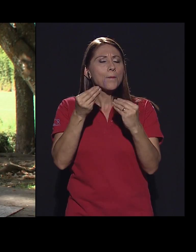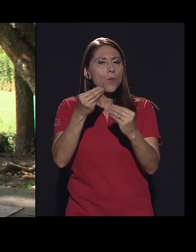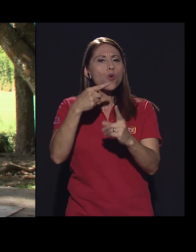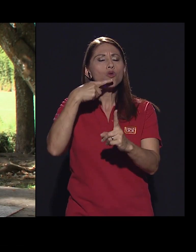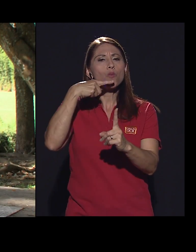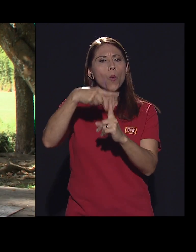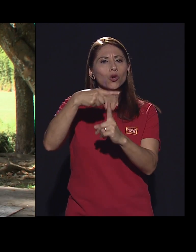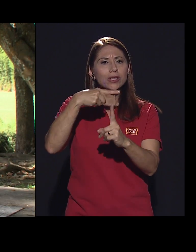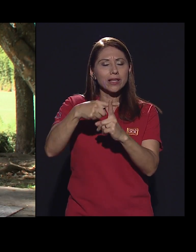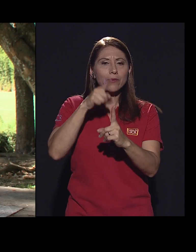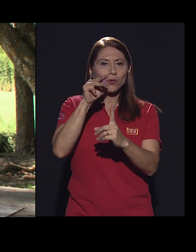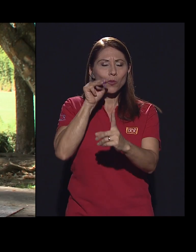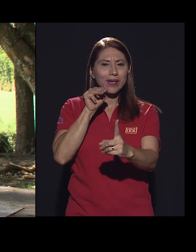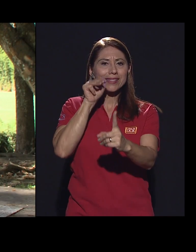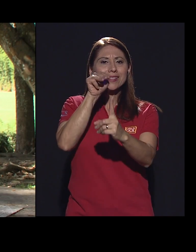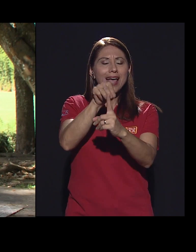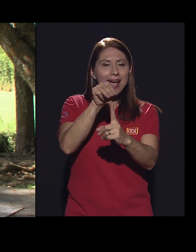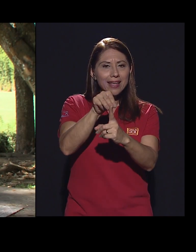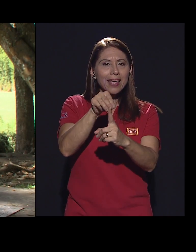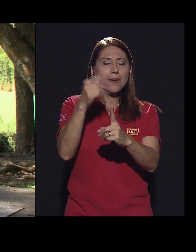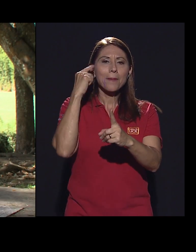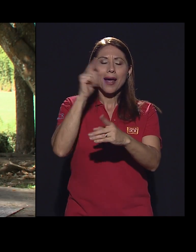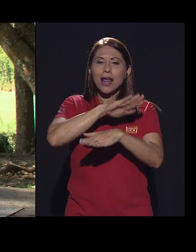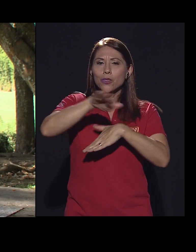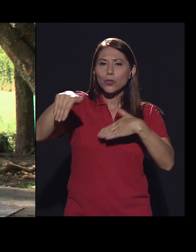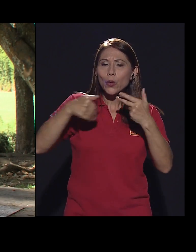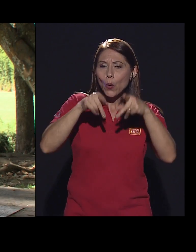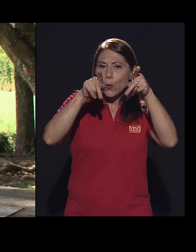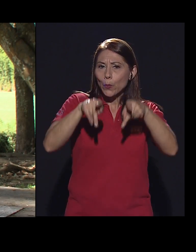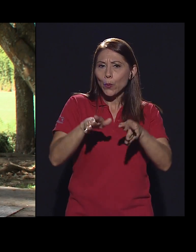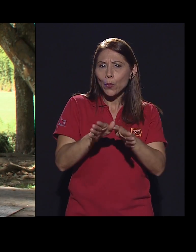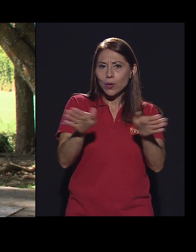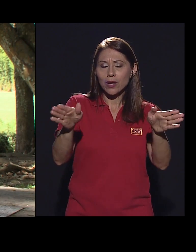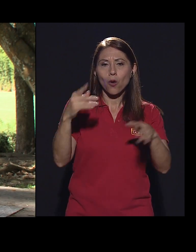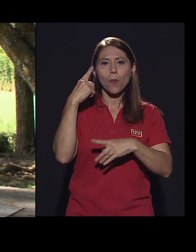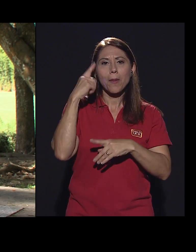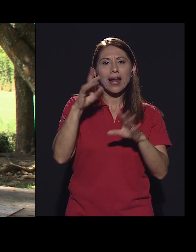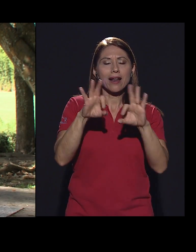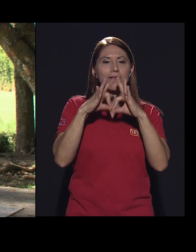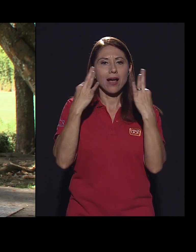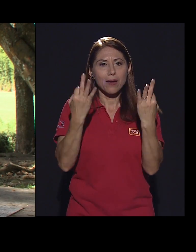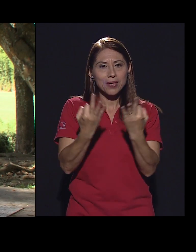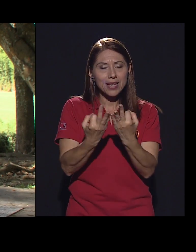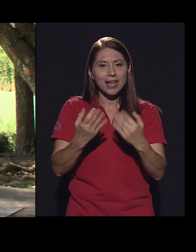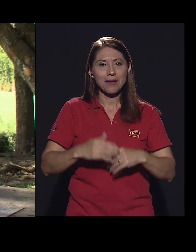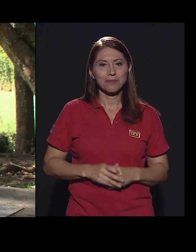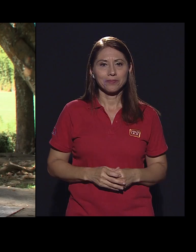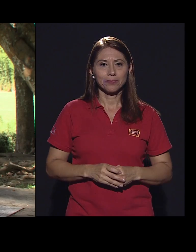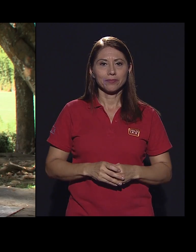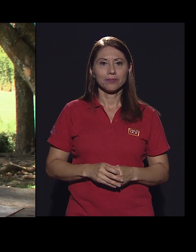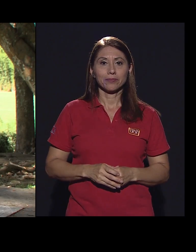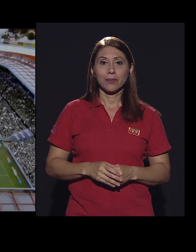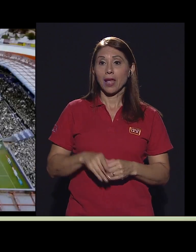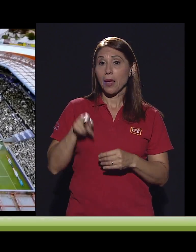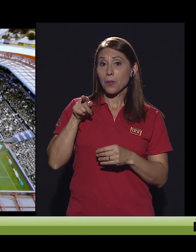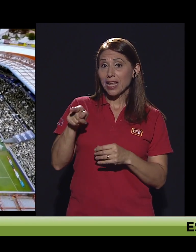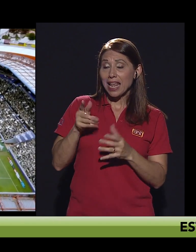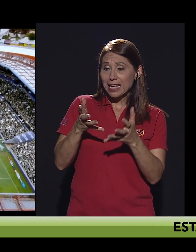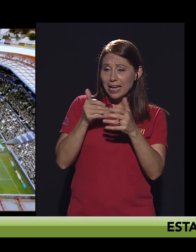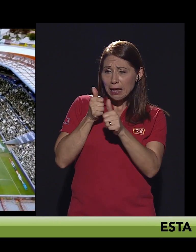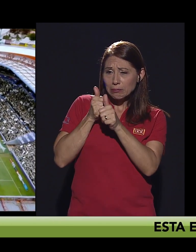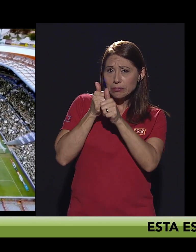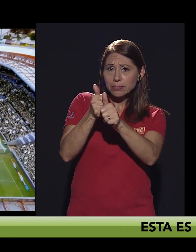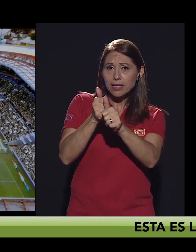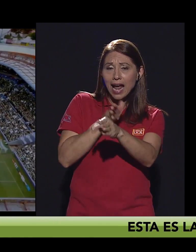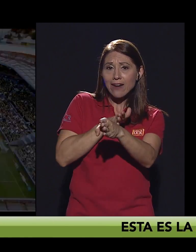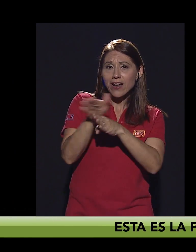mensaje muy positivo, un mensaje para todo el público, para la familia. Tras perseguir